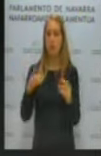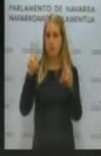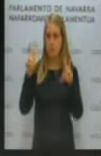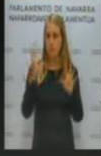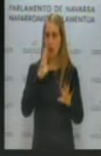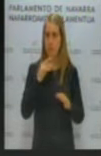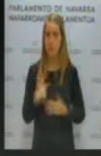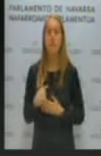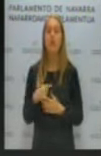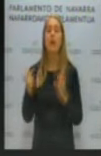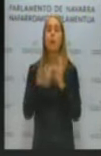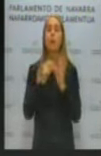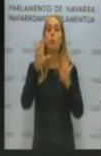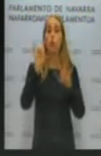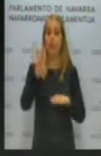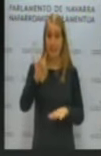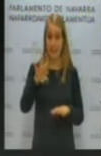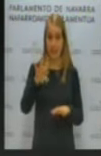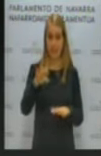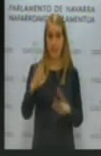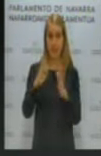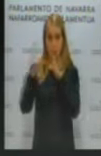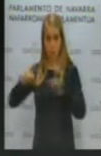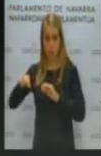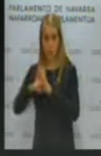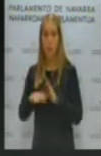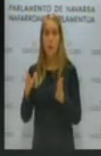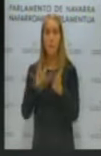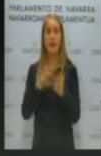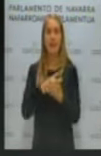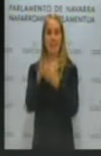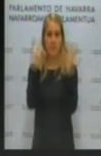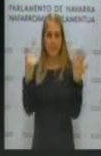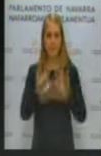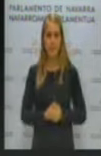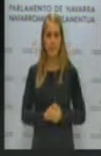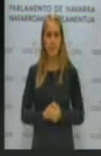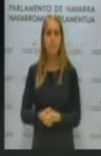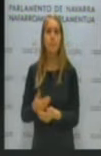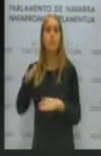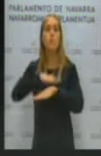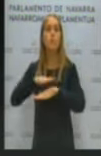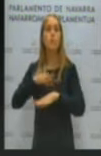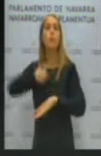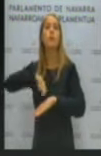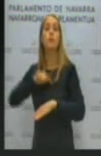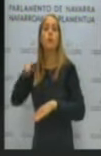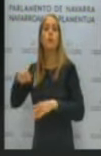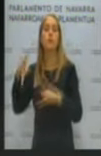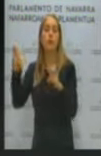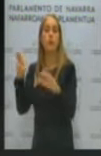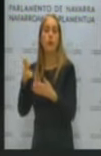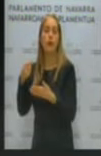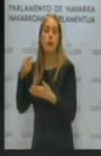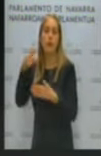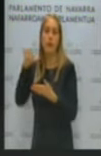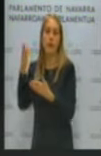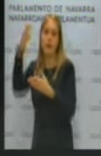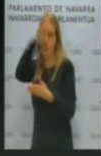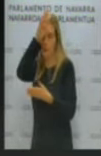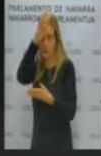firmó en el punto 15 del acuerdo programático, en la página 16. Instar al gobierno del Estado a denunciar los acuerdos establecidos con el Vaticano